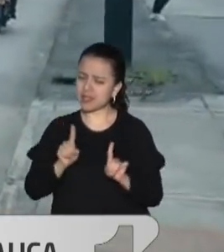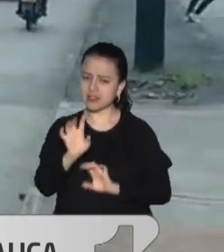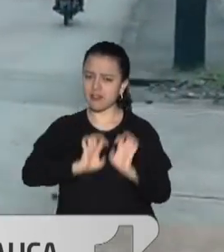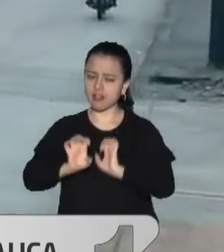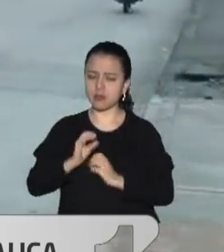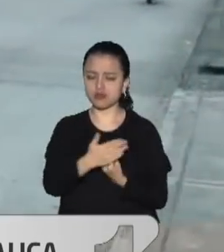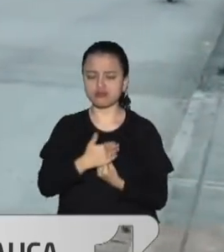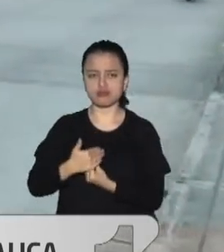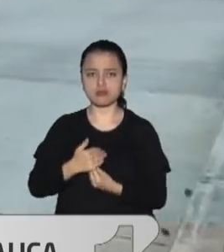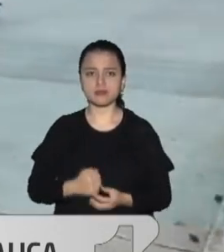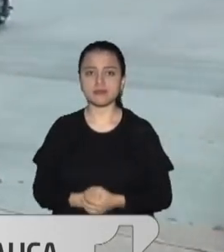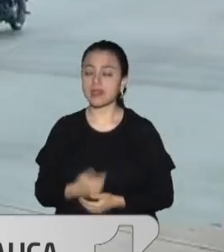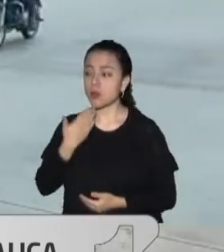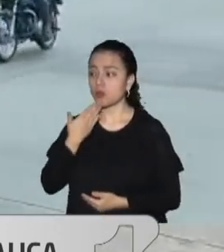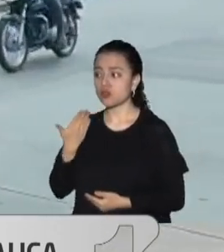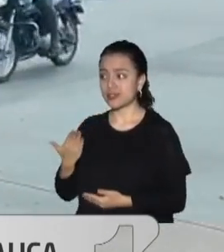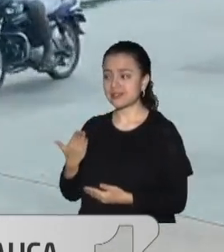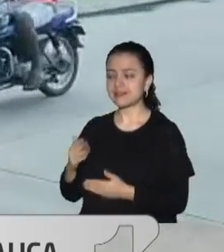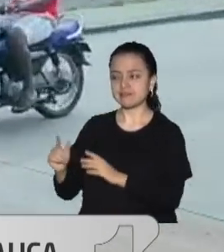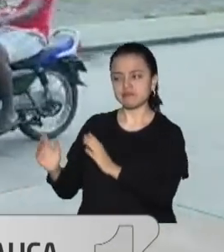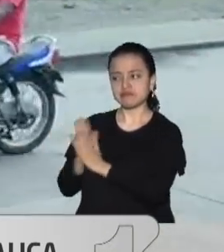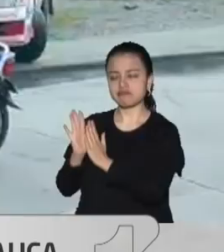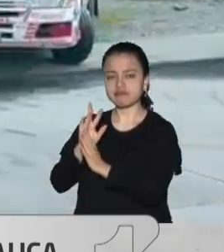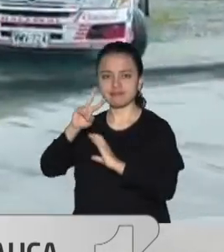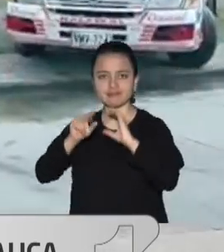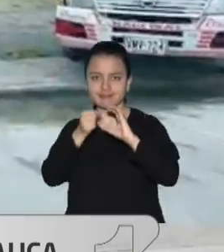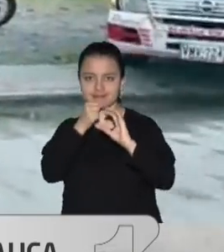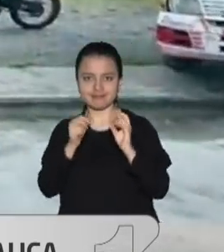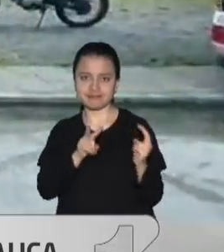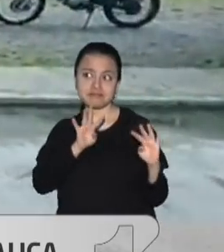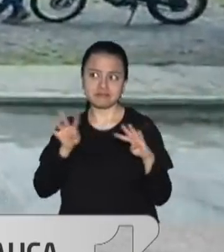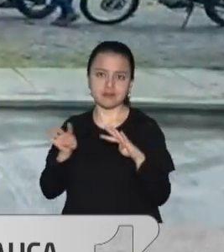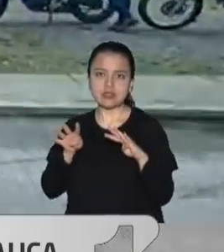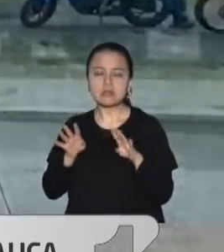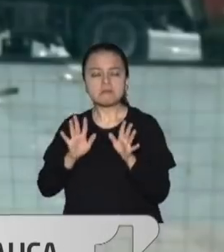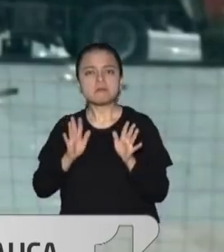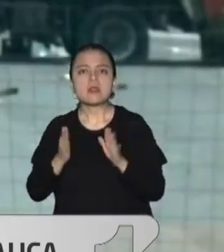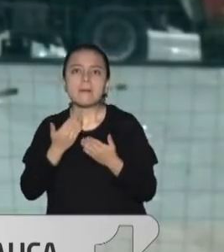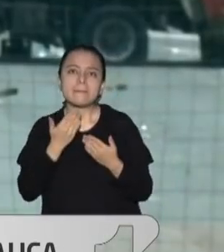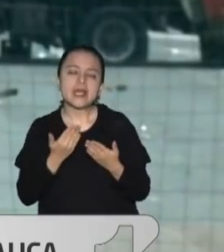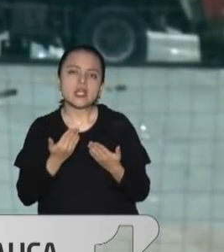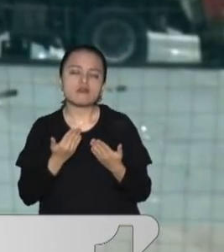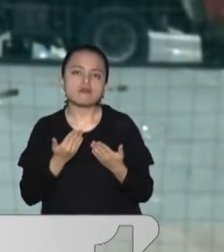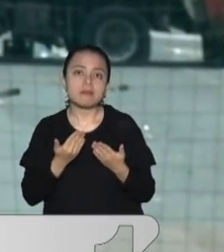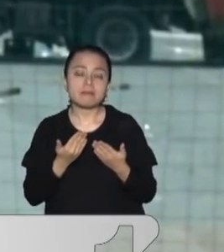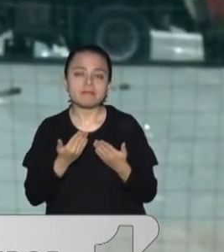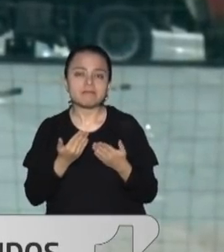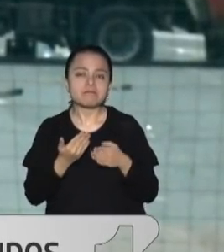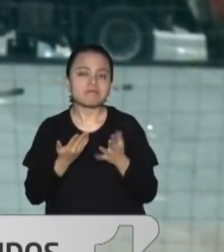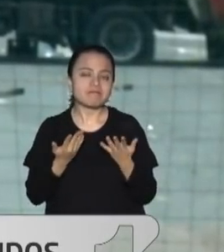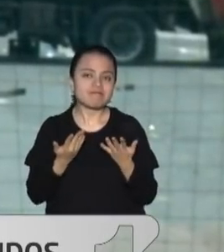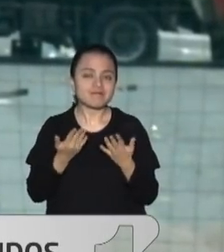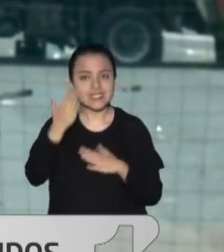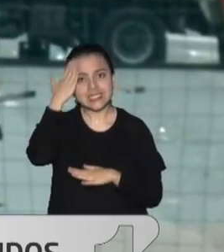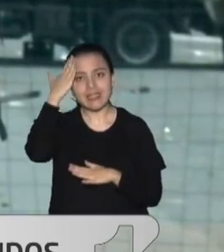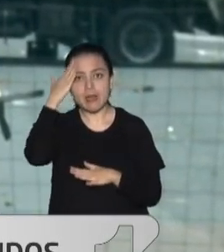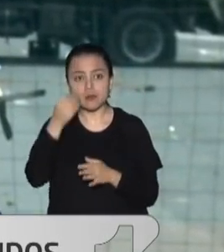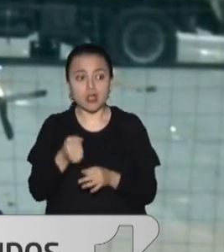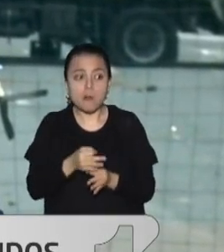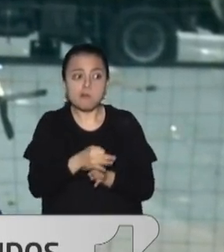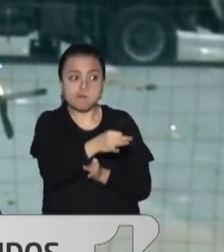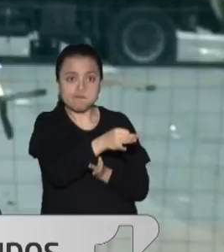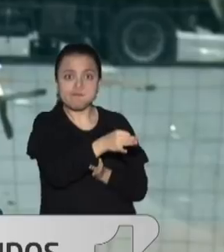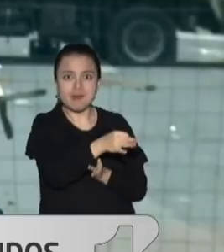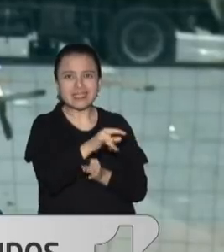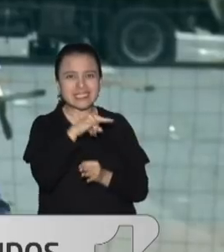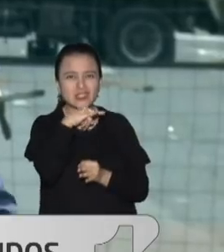1 CMI, pero aparte de esta situación, también más adelante en el municipio de Yumbo se presentó una situación